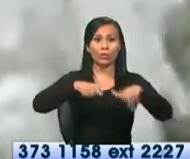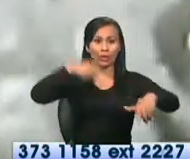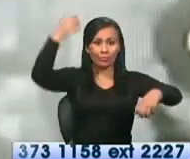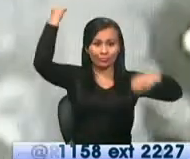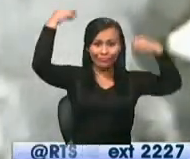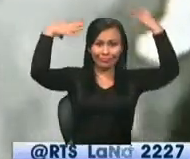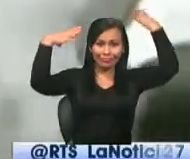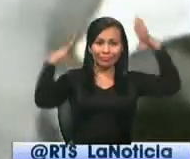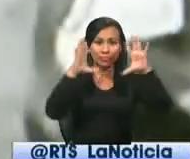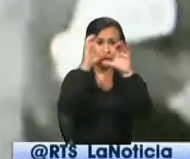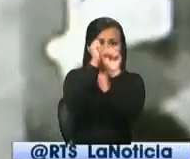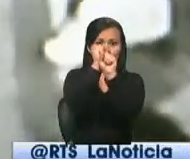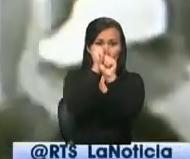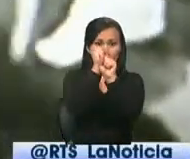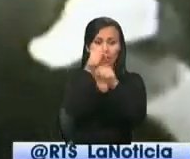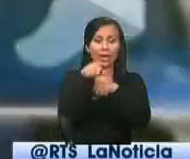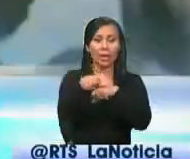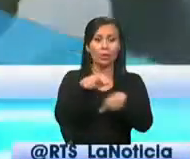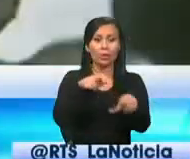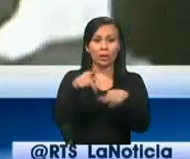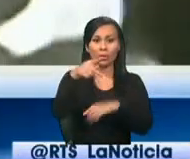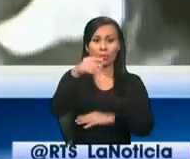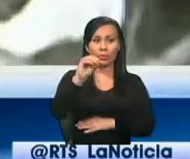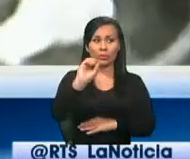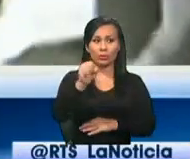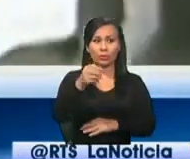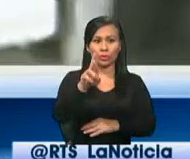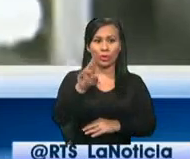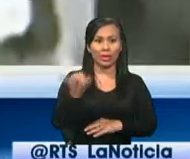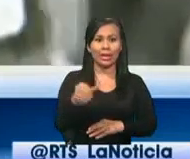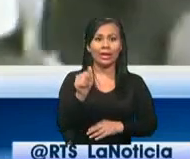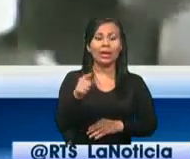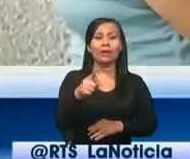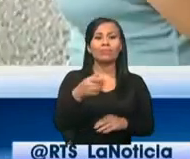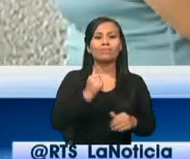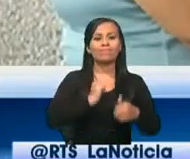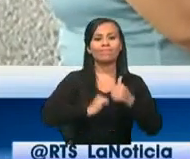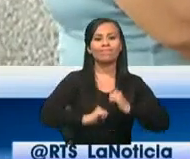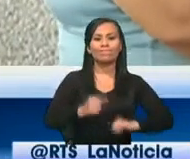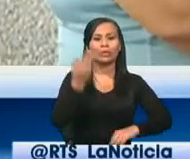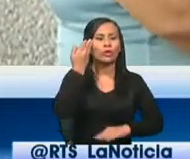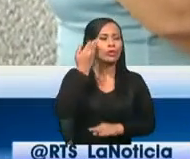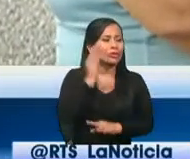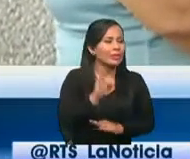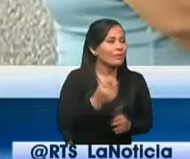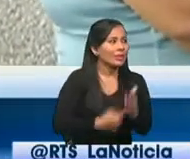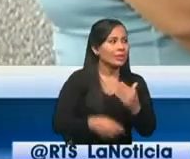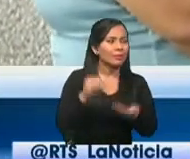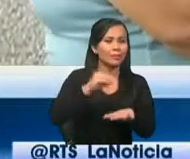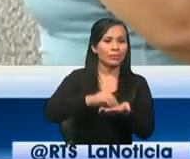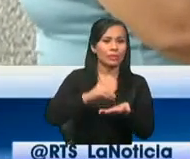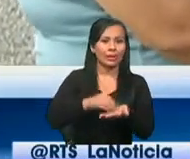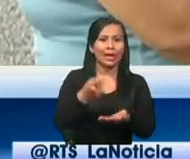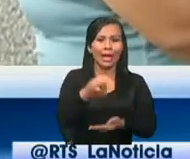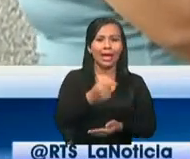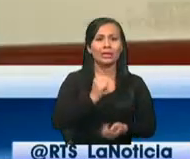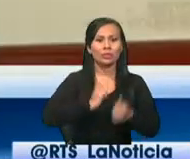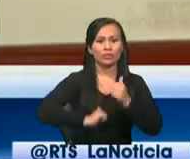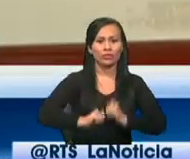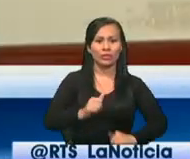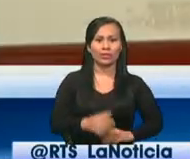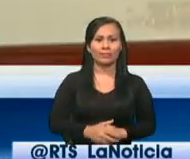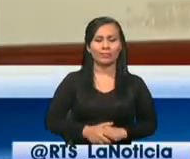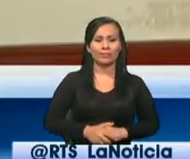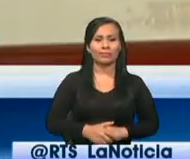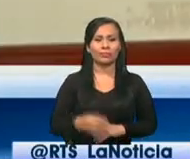nocturna de la parroquia Pozorja, al que la víctima acudió sin tan siquiera imaginar lo que ahí le iba a ocurrir. Nos